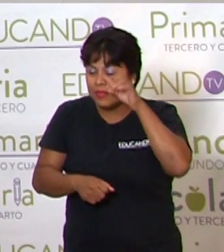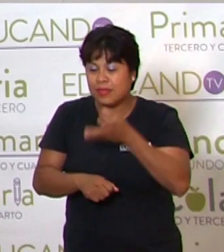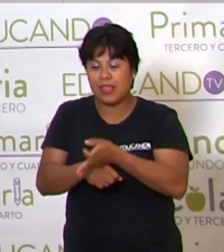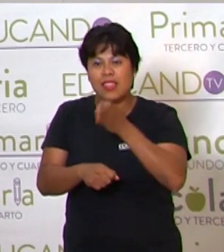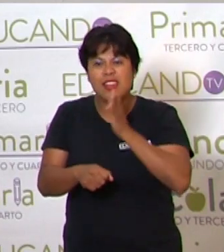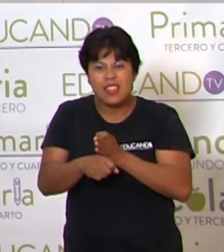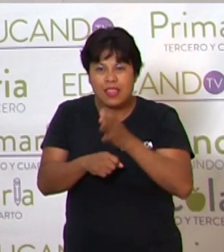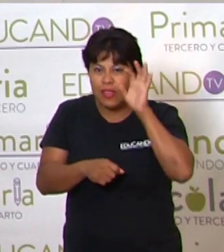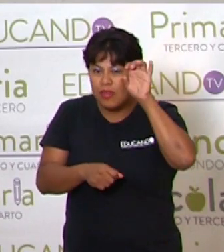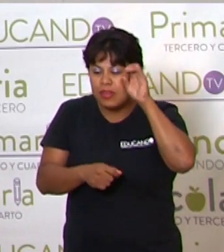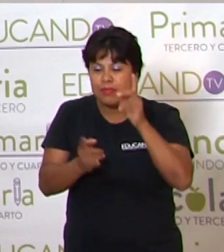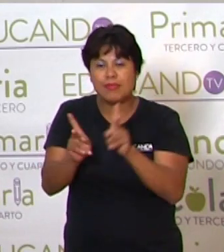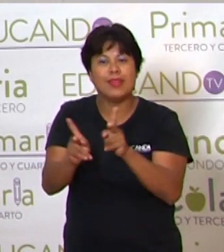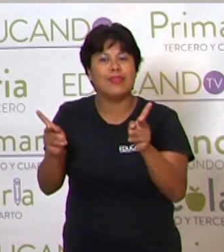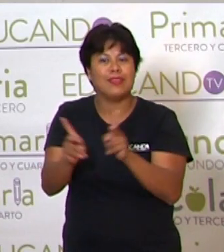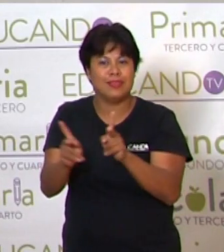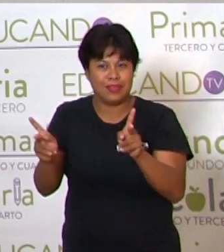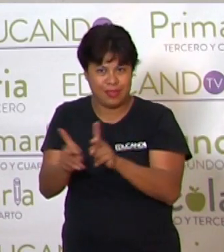periodísticas.